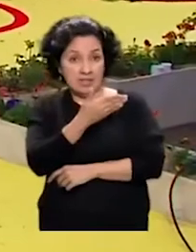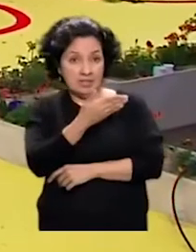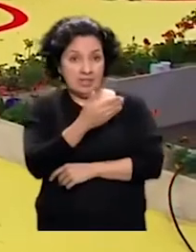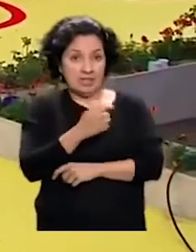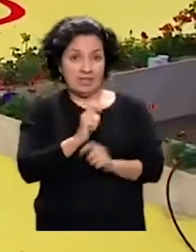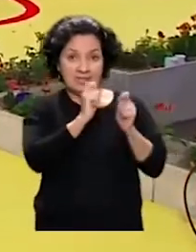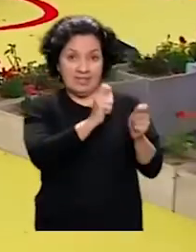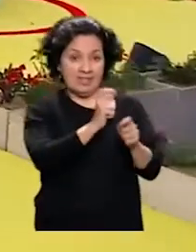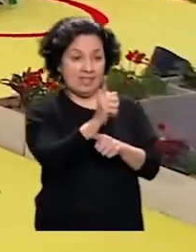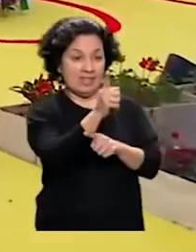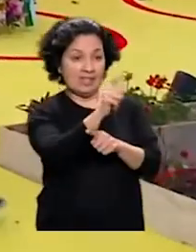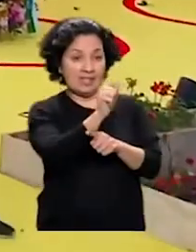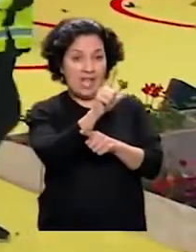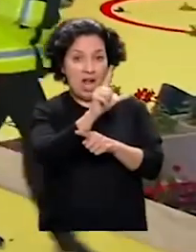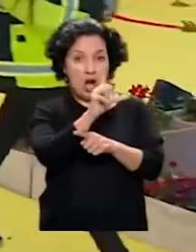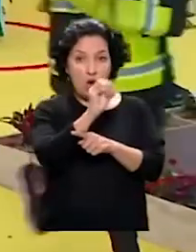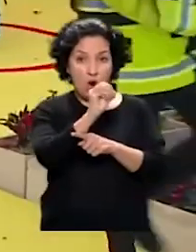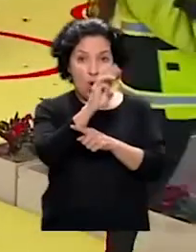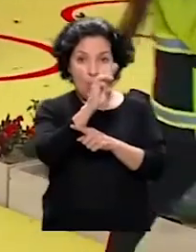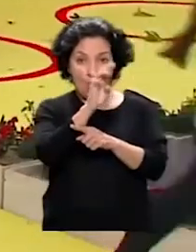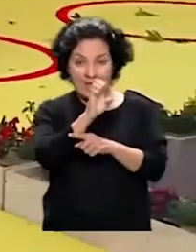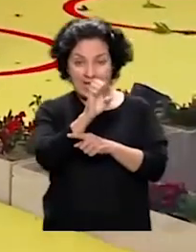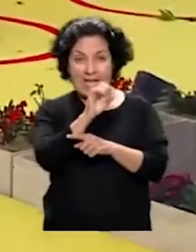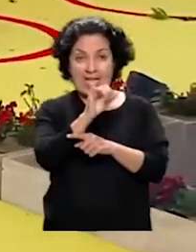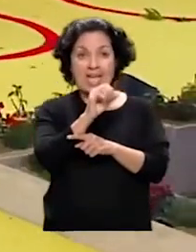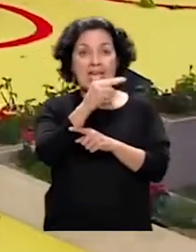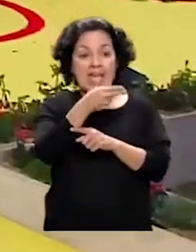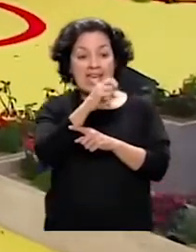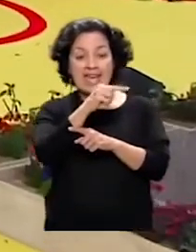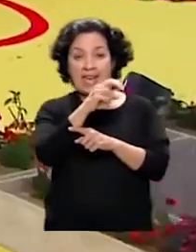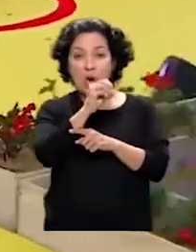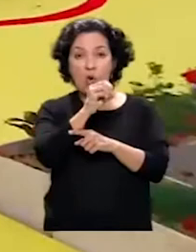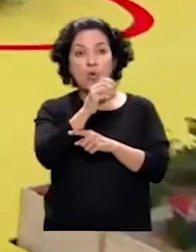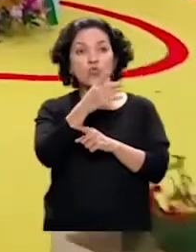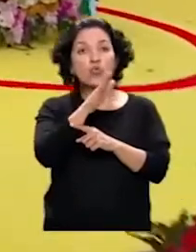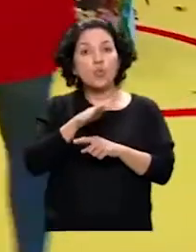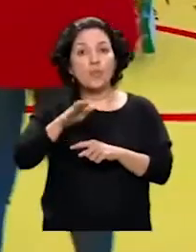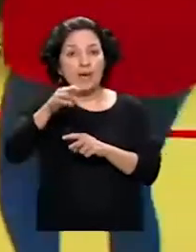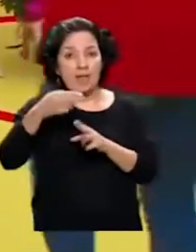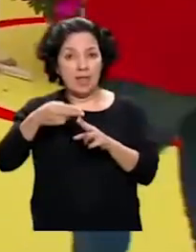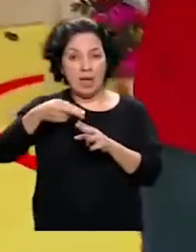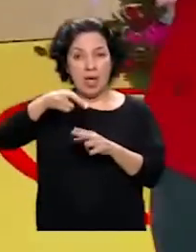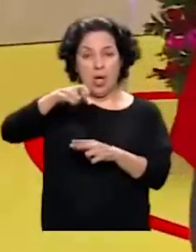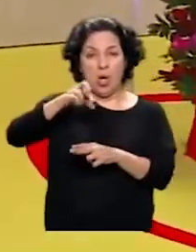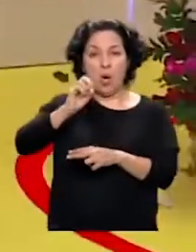Salomé Henao Monsalve, número de contrato 16, Vereda El Porvenir,